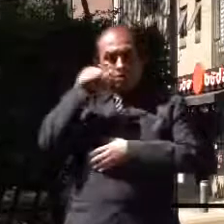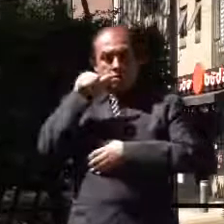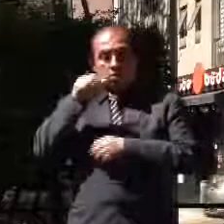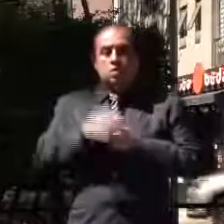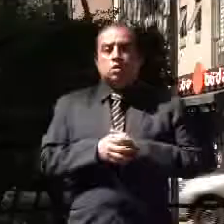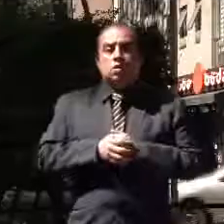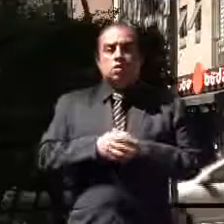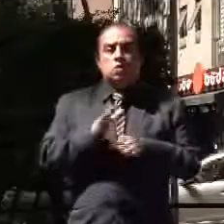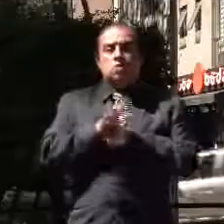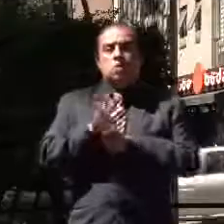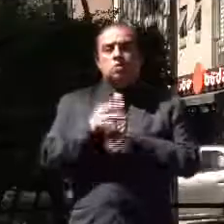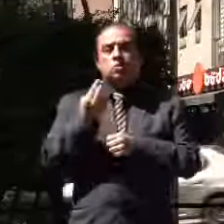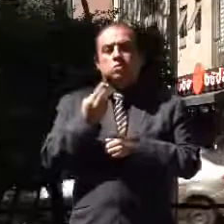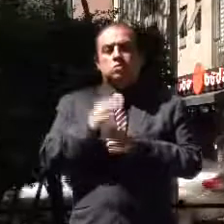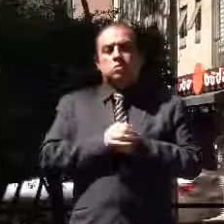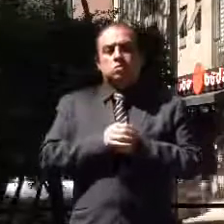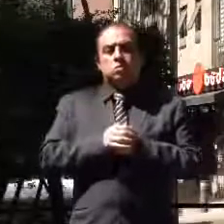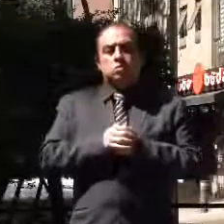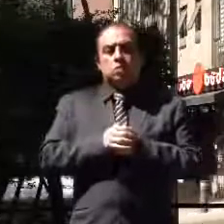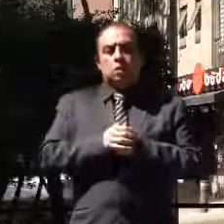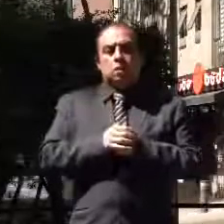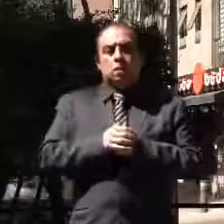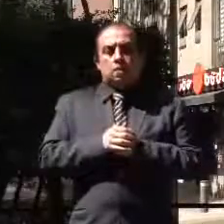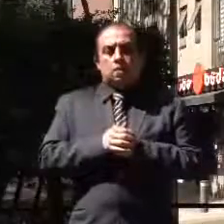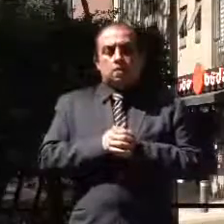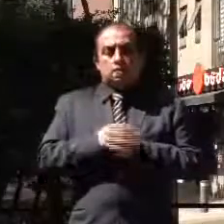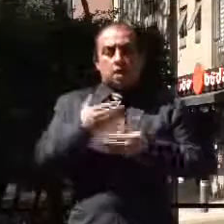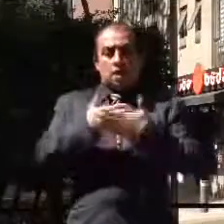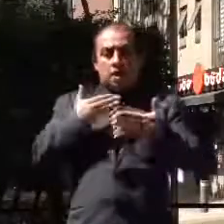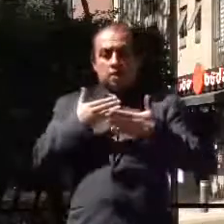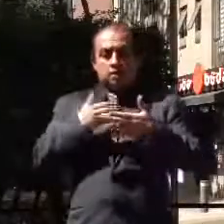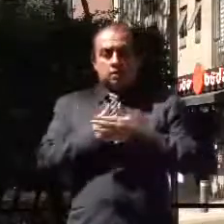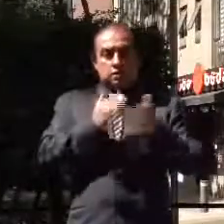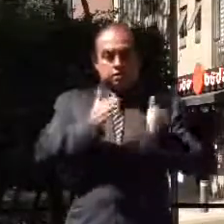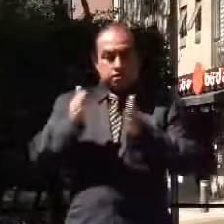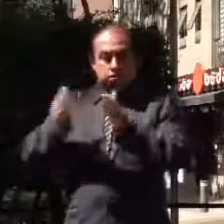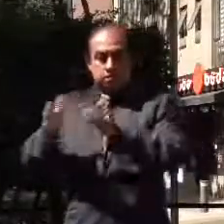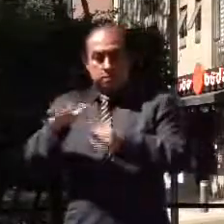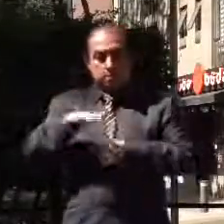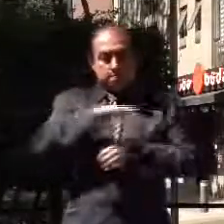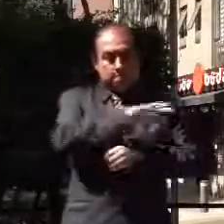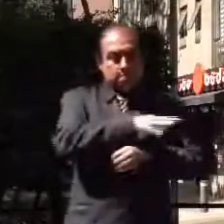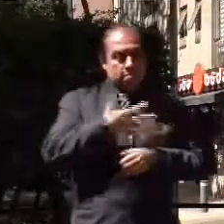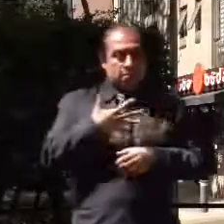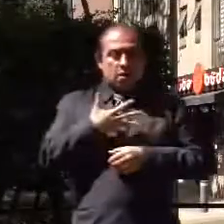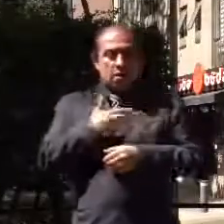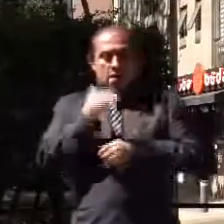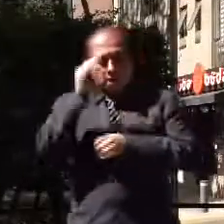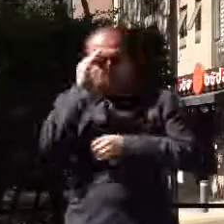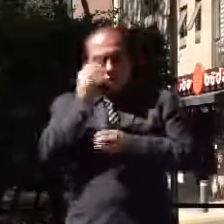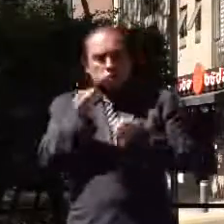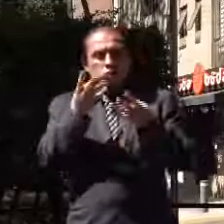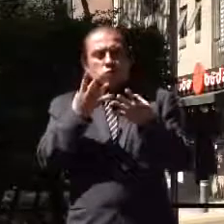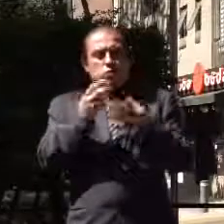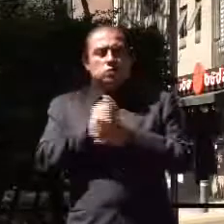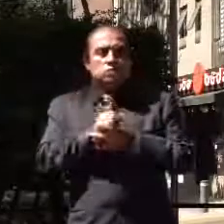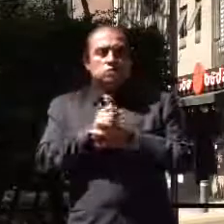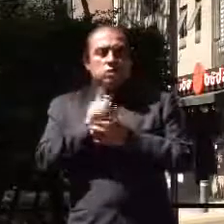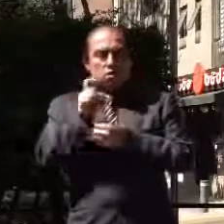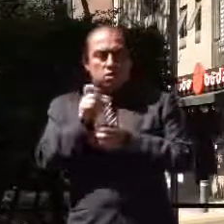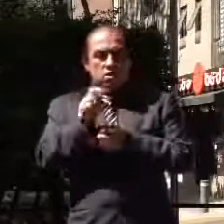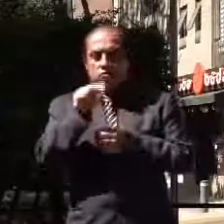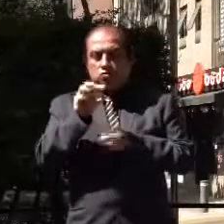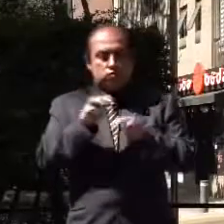porcentaje? Previo a la sectorización teníamos estimaciones de la cantidad del agua que se pierde, no